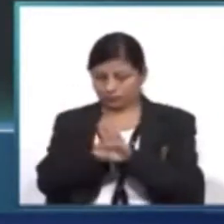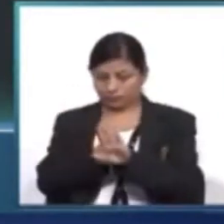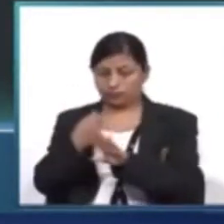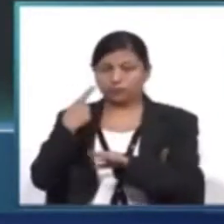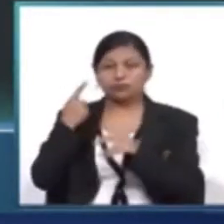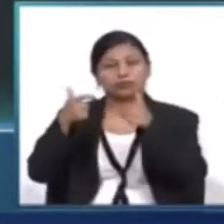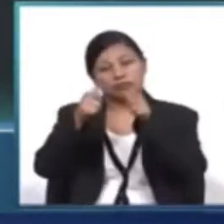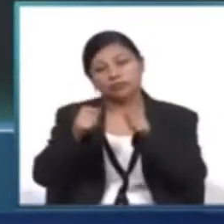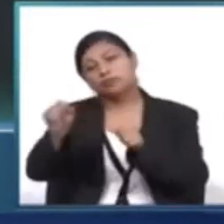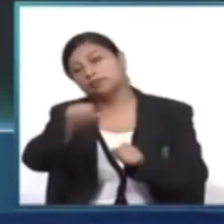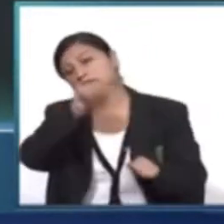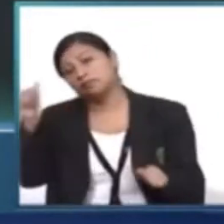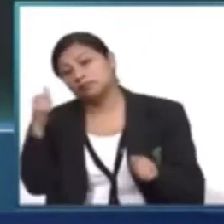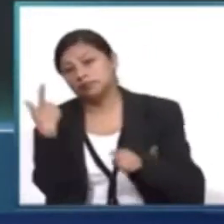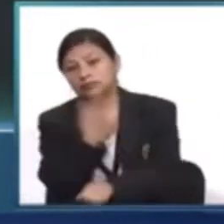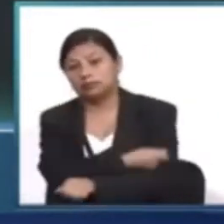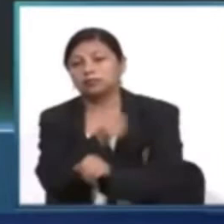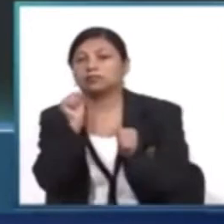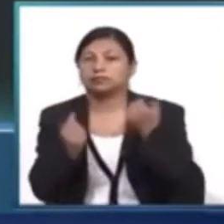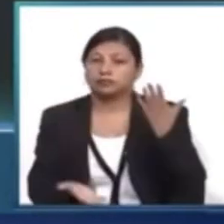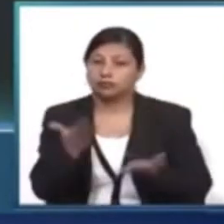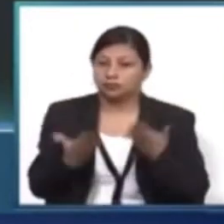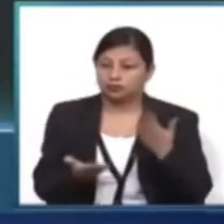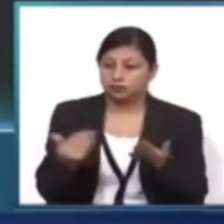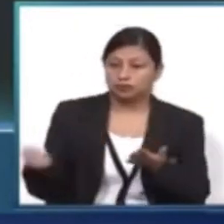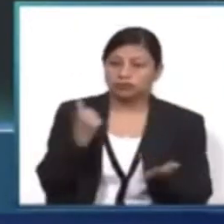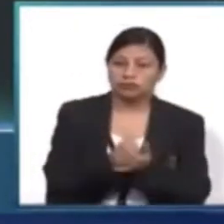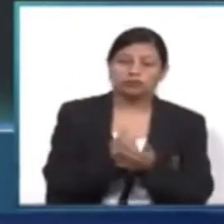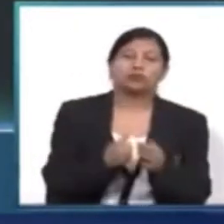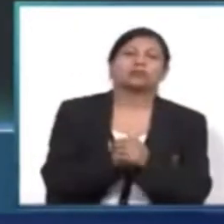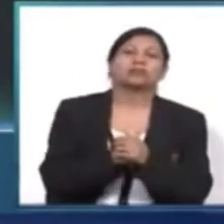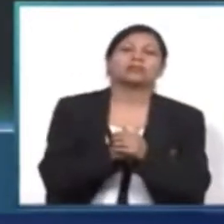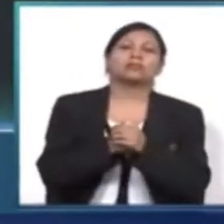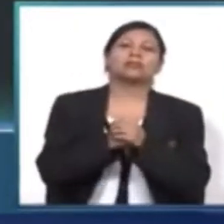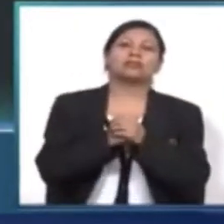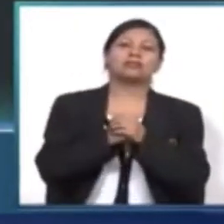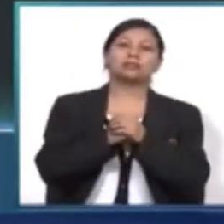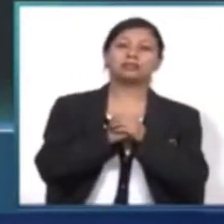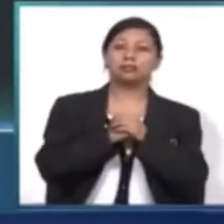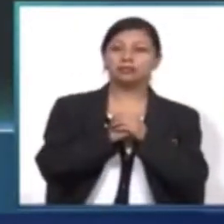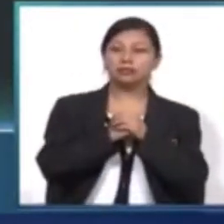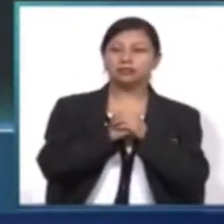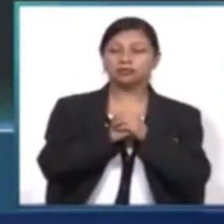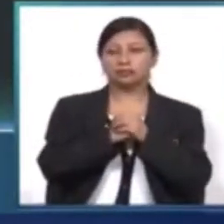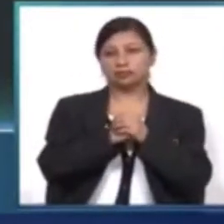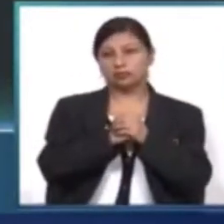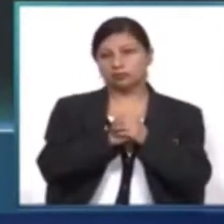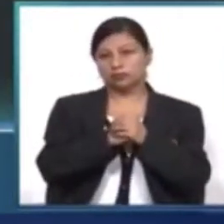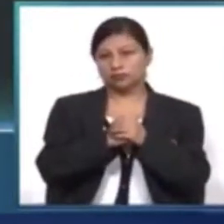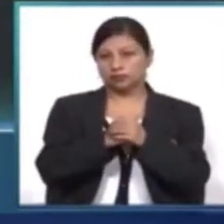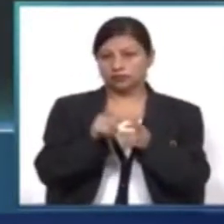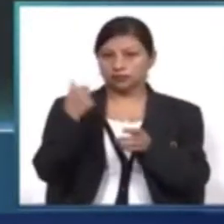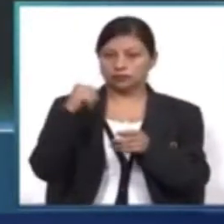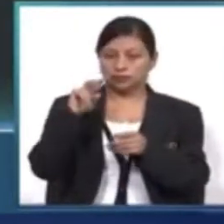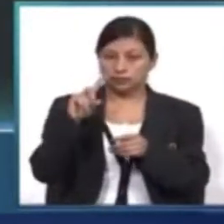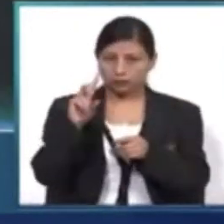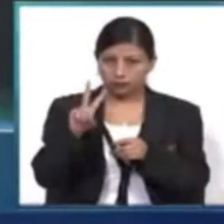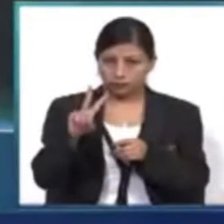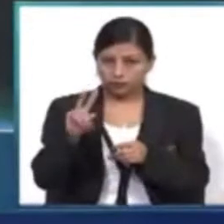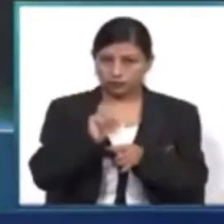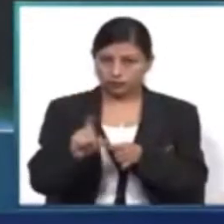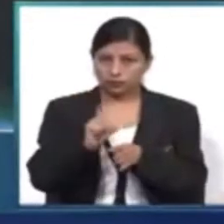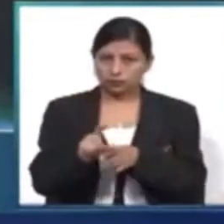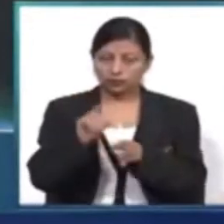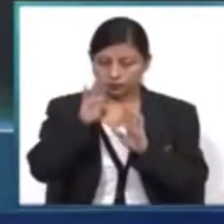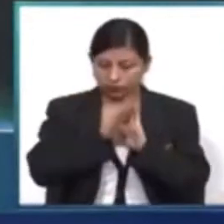revisando también la vacuna de AstraZeneca y es posible que le den aprobación. AstraZeneca tiene dos regímenes. Uno que es baja